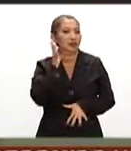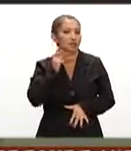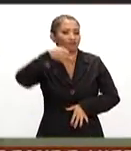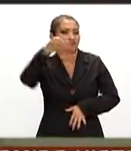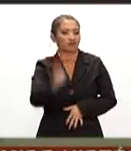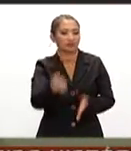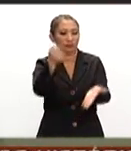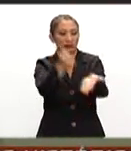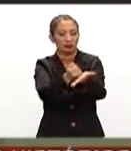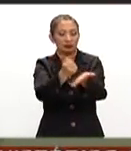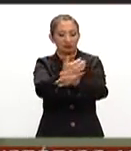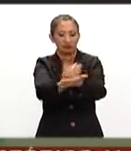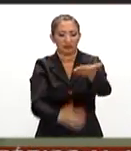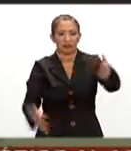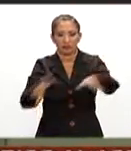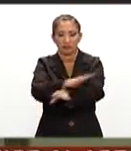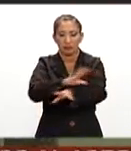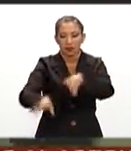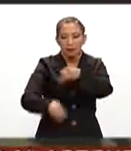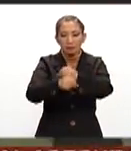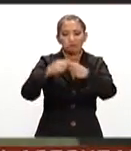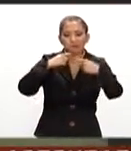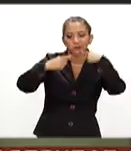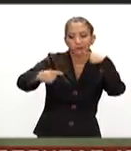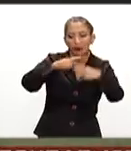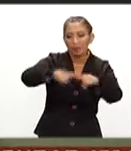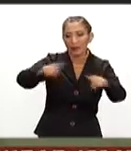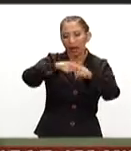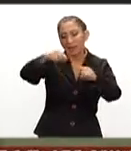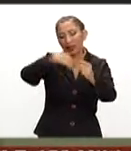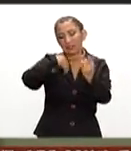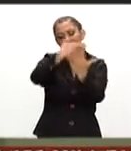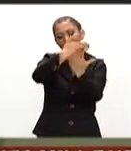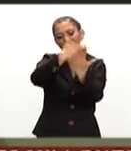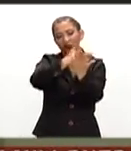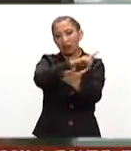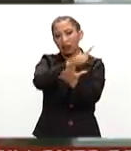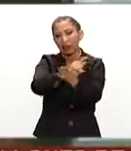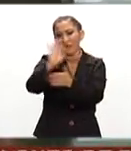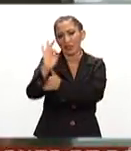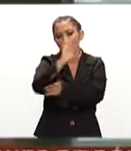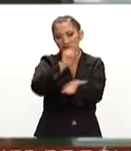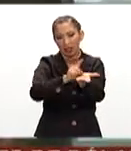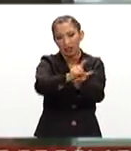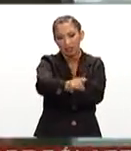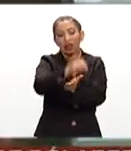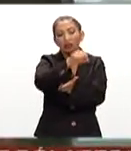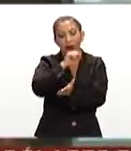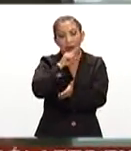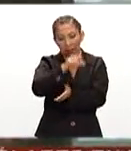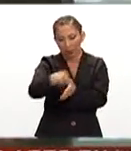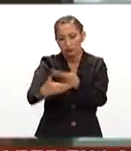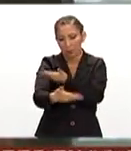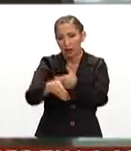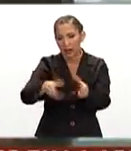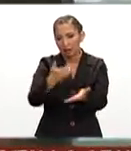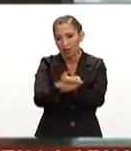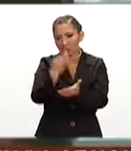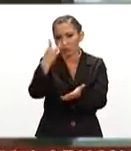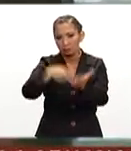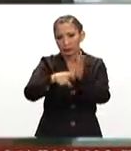un dictamen que reforma, adiciona y deroga diversas disposiciones de la Ley Federal de Derechos, que también forma parte del Paquete